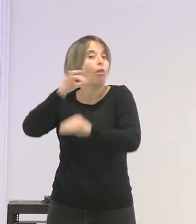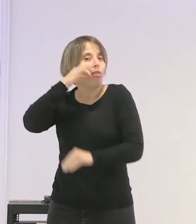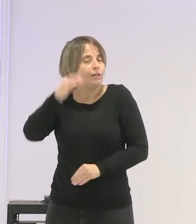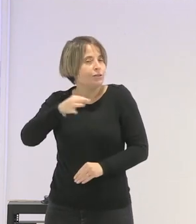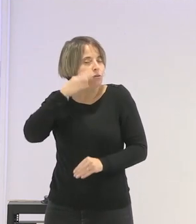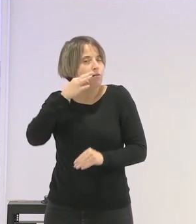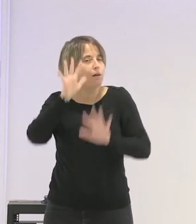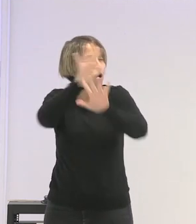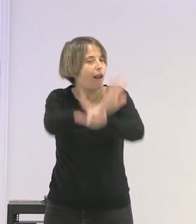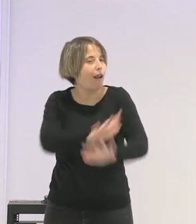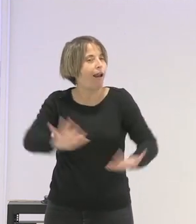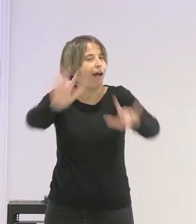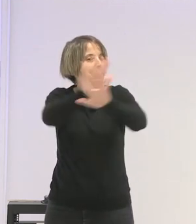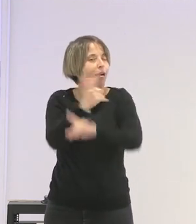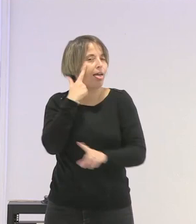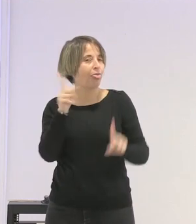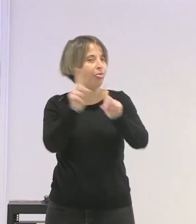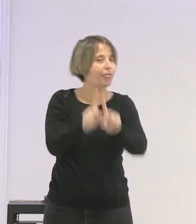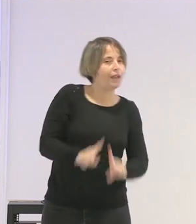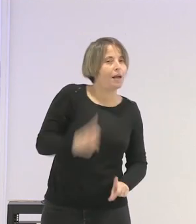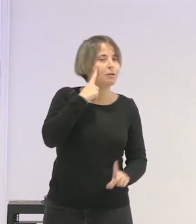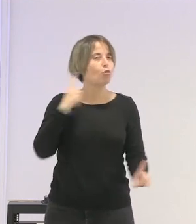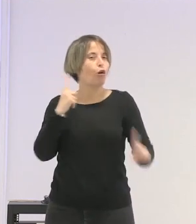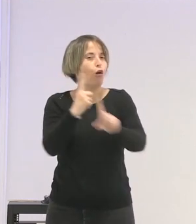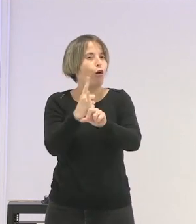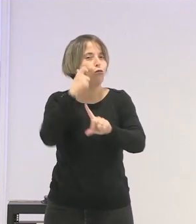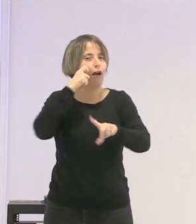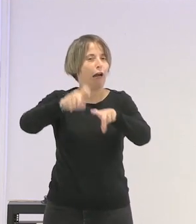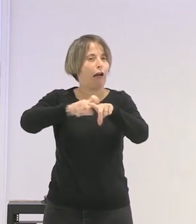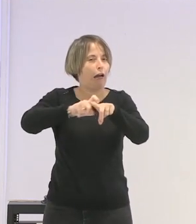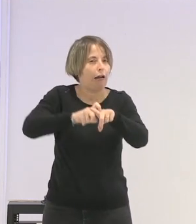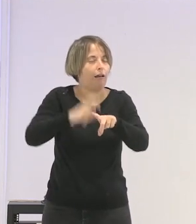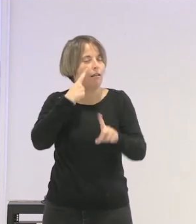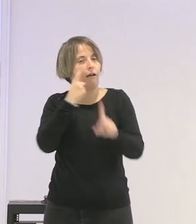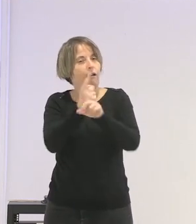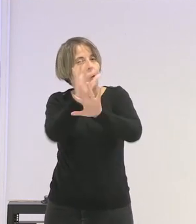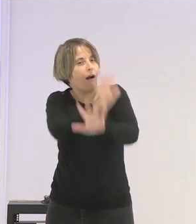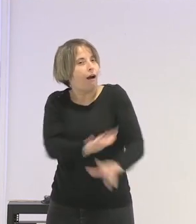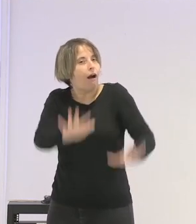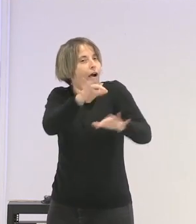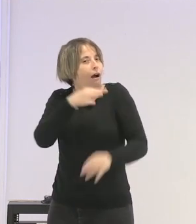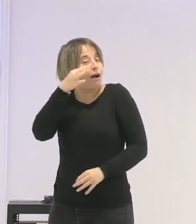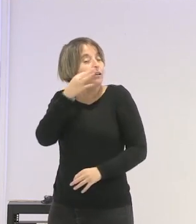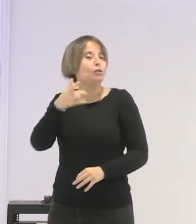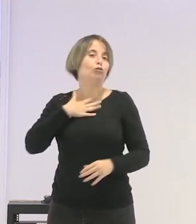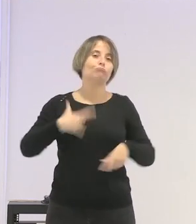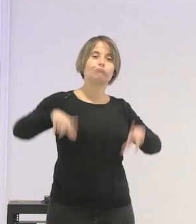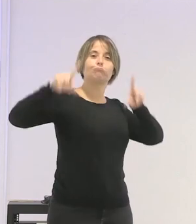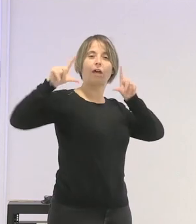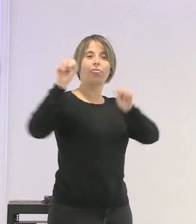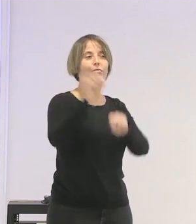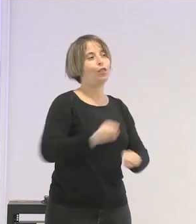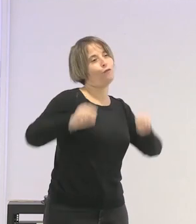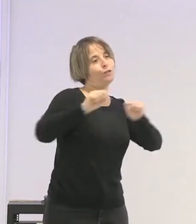que trata de, digamos, de disfrazar los elementos más racistas de estas ideologías y al mismo tiempo presentarse como defensor de las